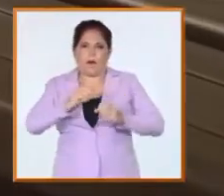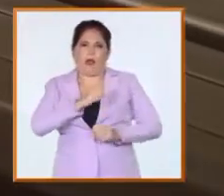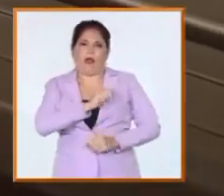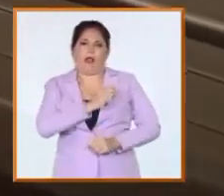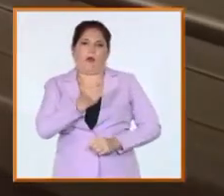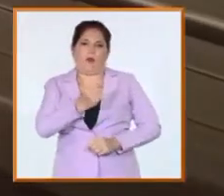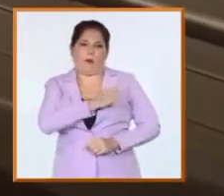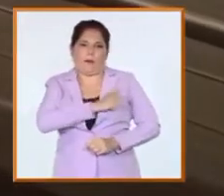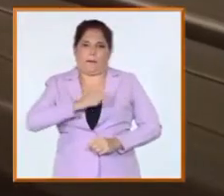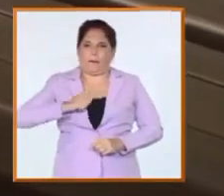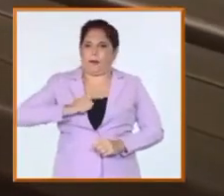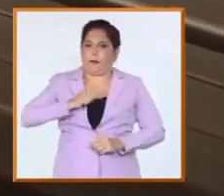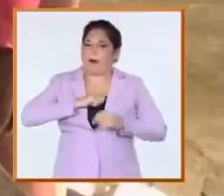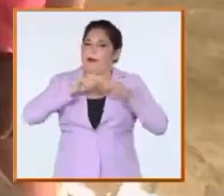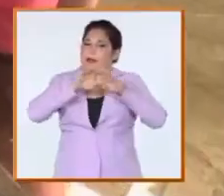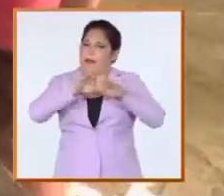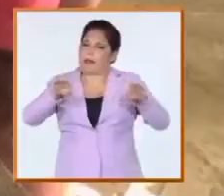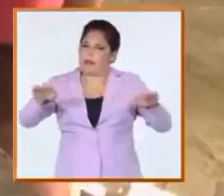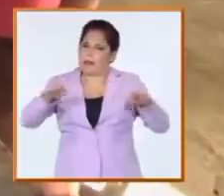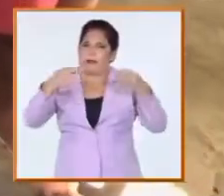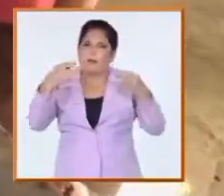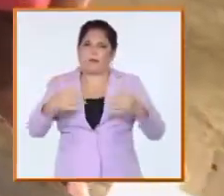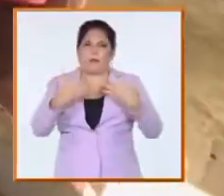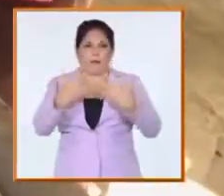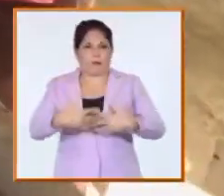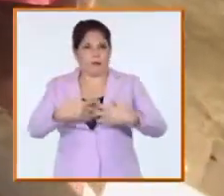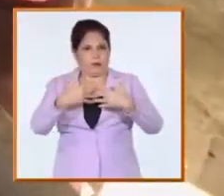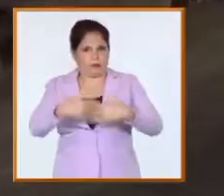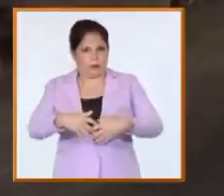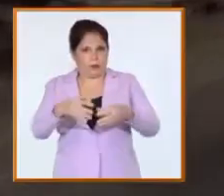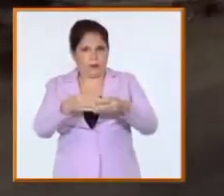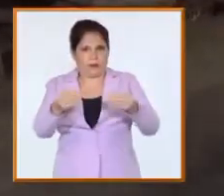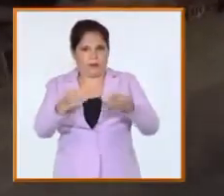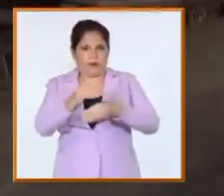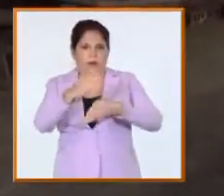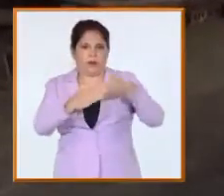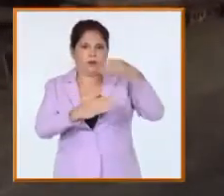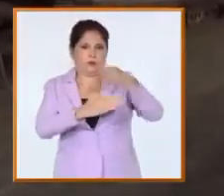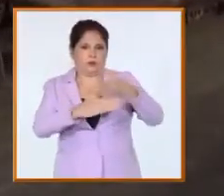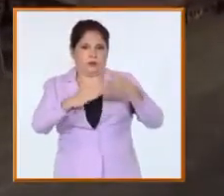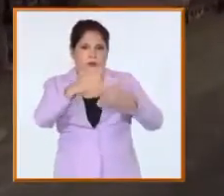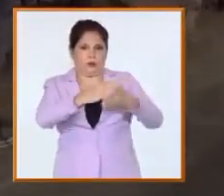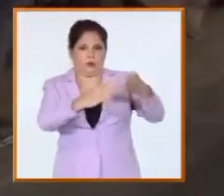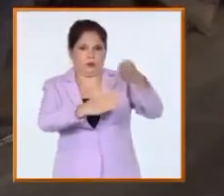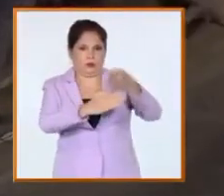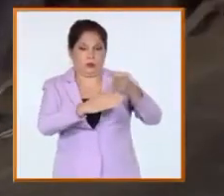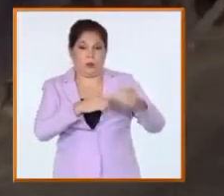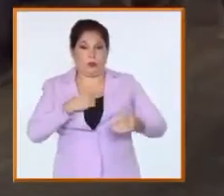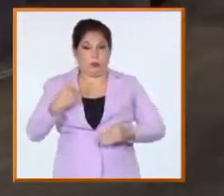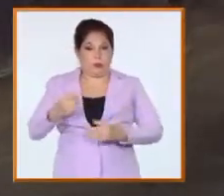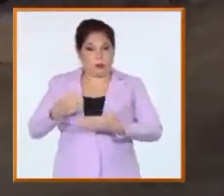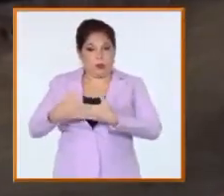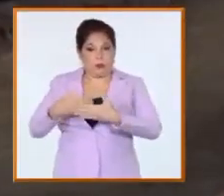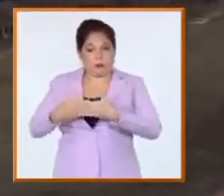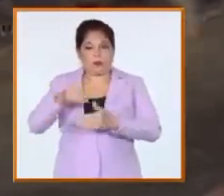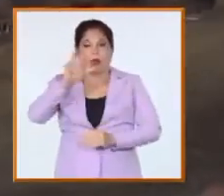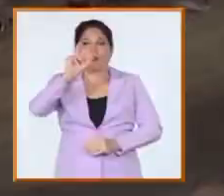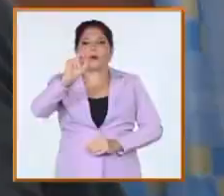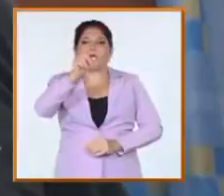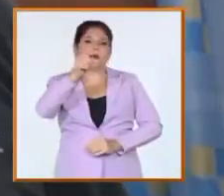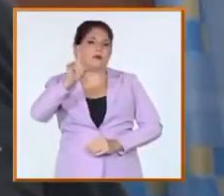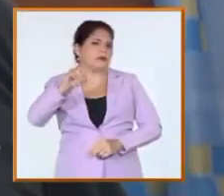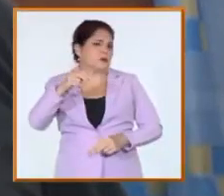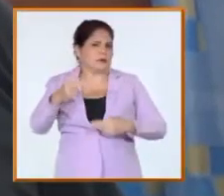logrando una estabilidad y crecimiento en sus producciones desde sus inicios en la creación de Nuestra Empresa en el año 2019